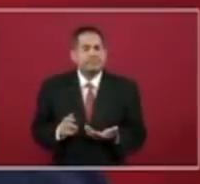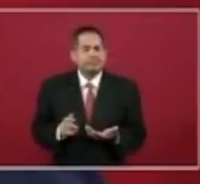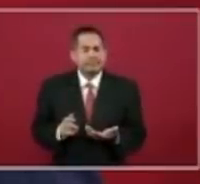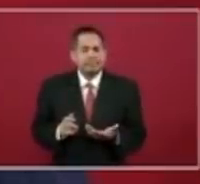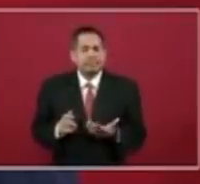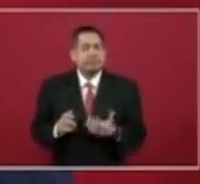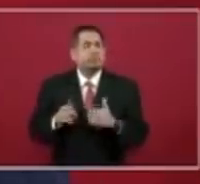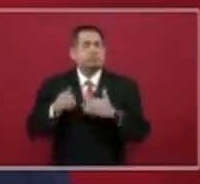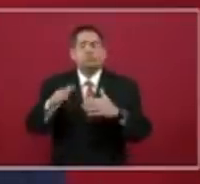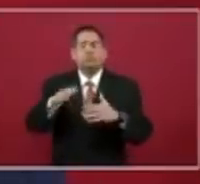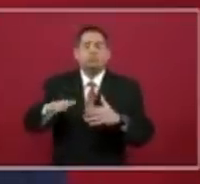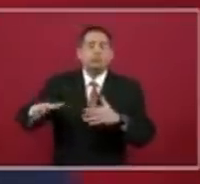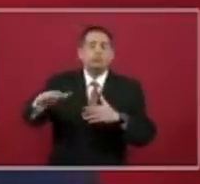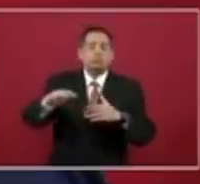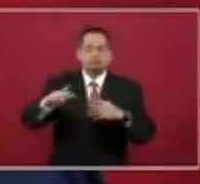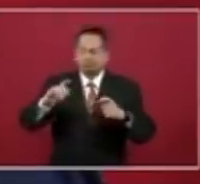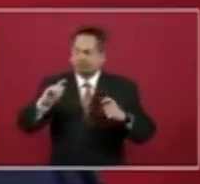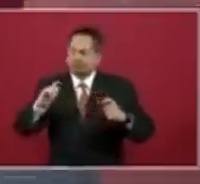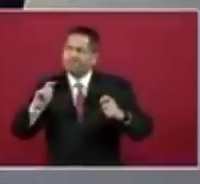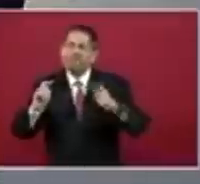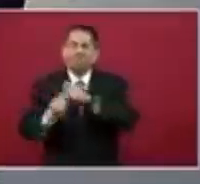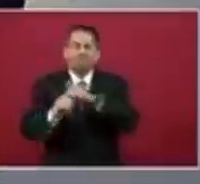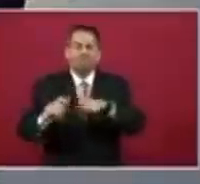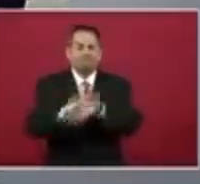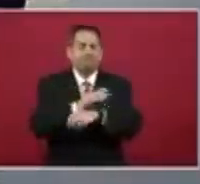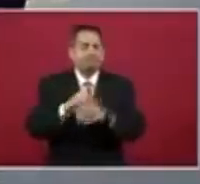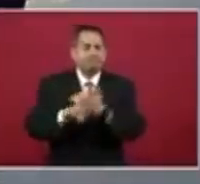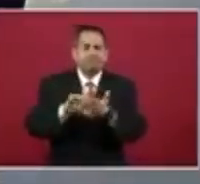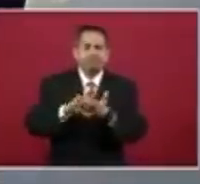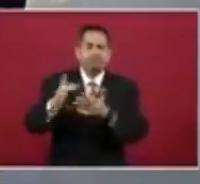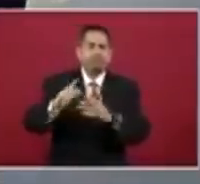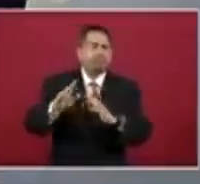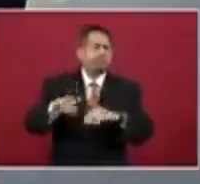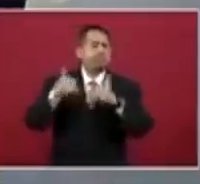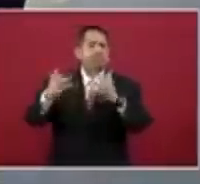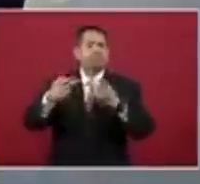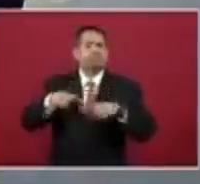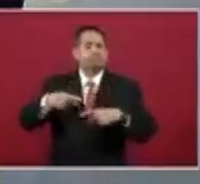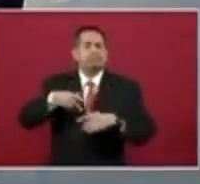del movimiento de transformación que estamos